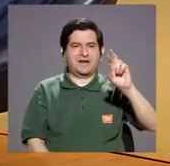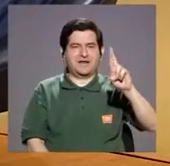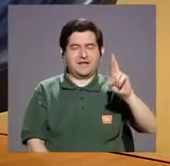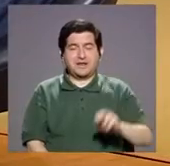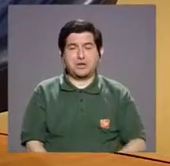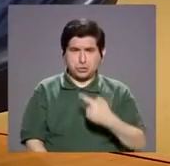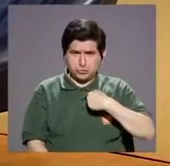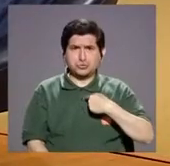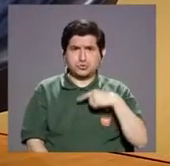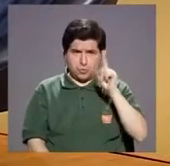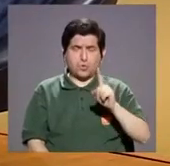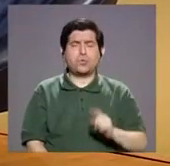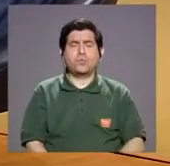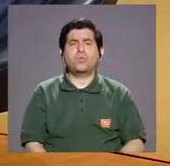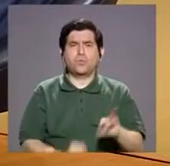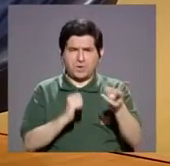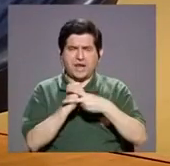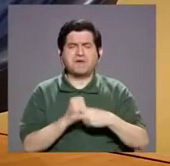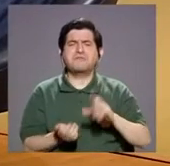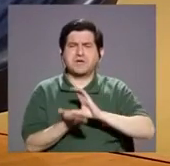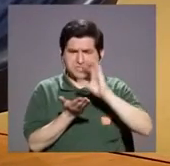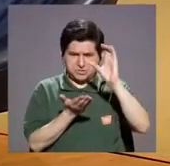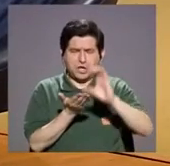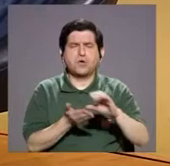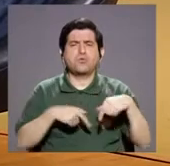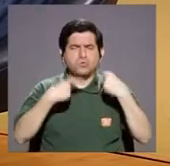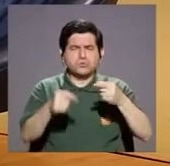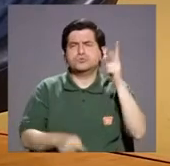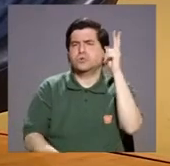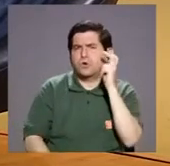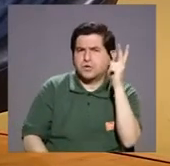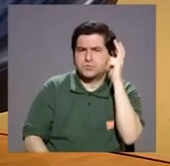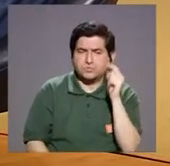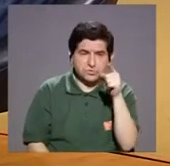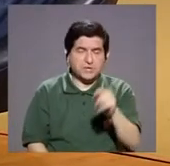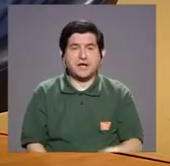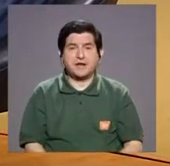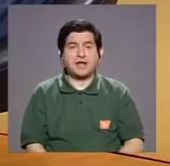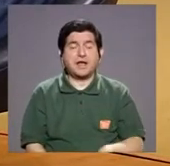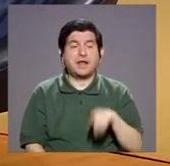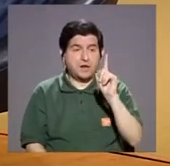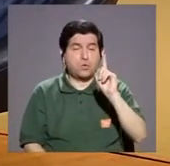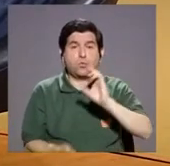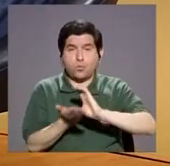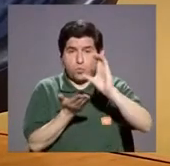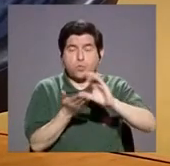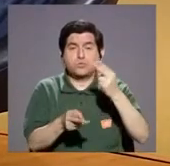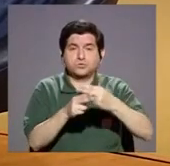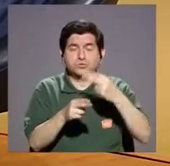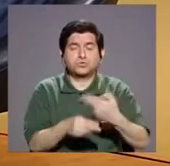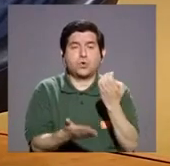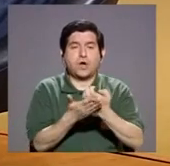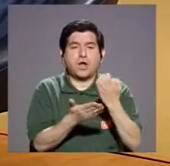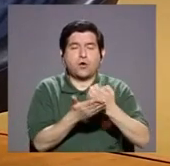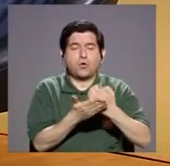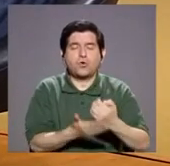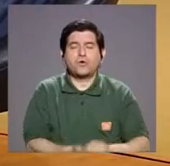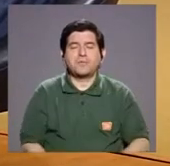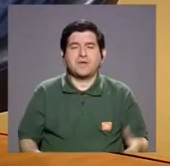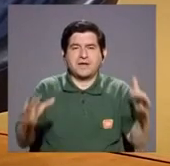un programa interés en un curso interesantísimo que tiene el que se llama economía del arte que realmente